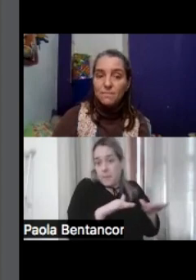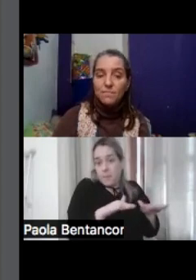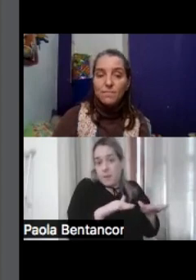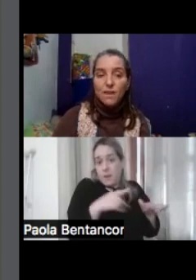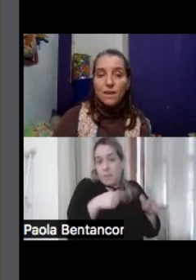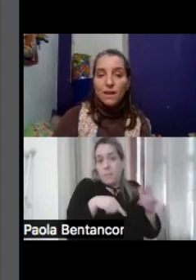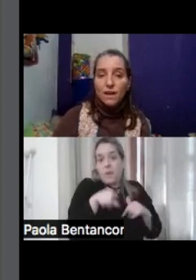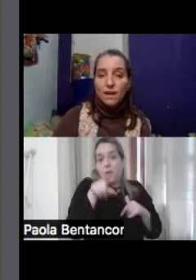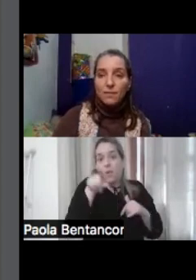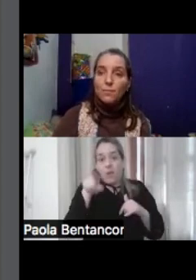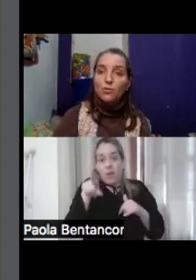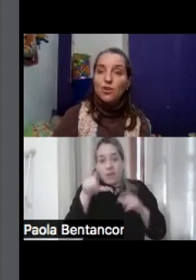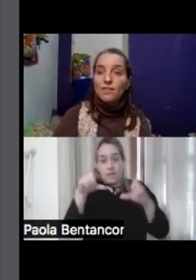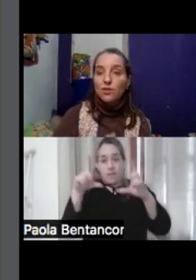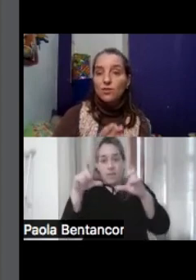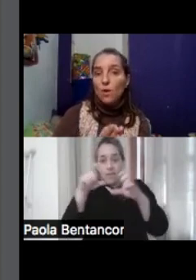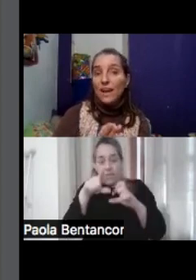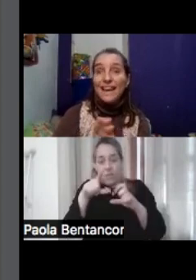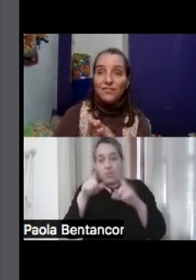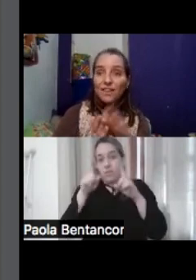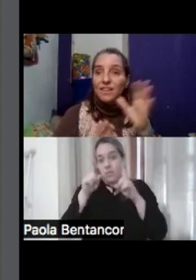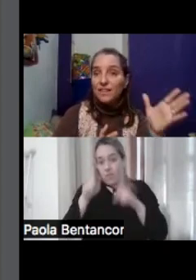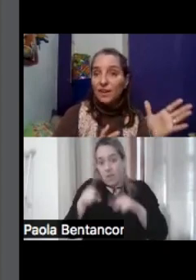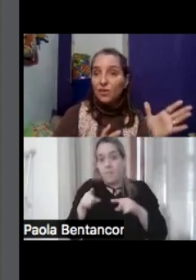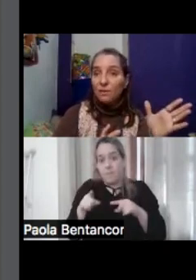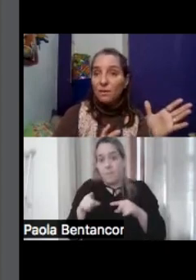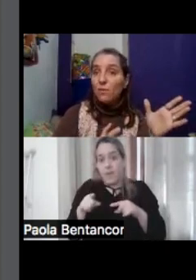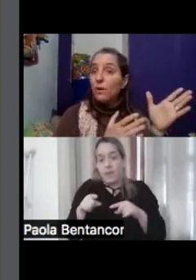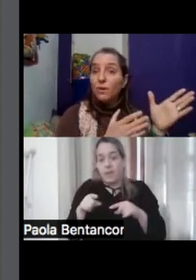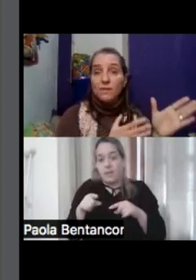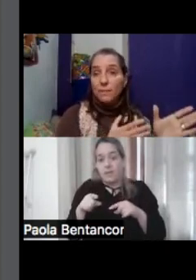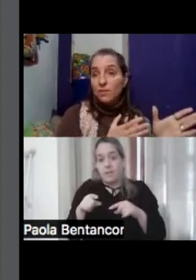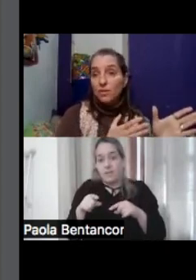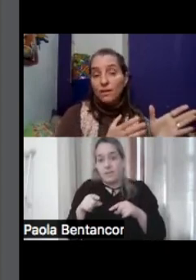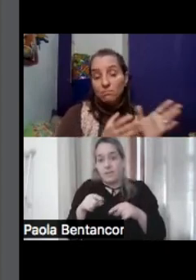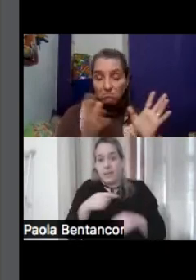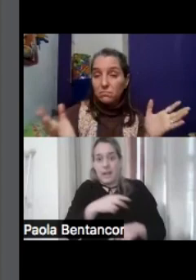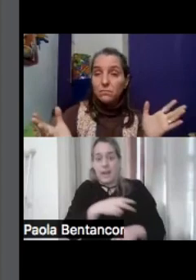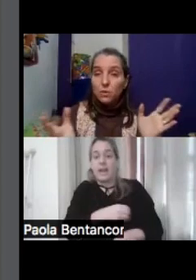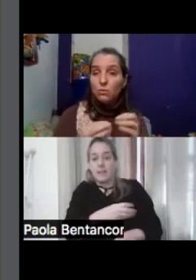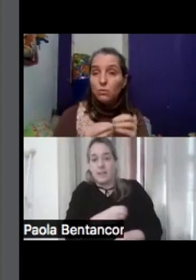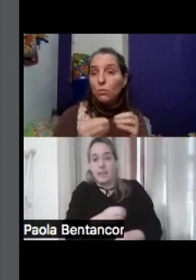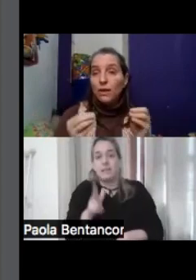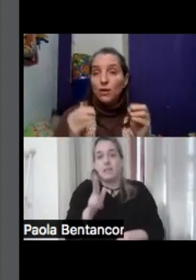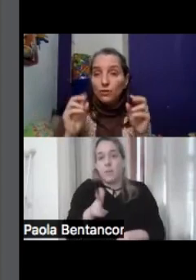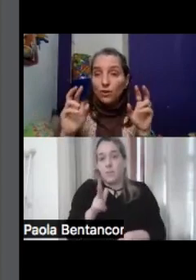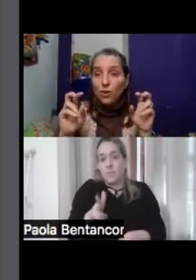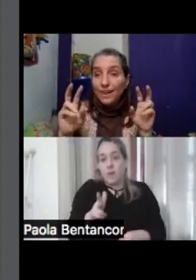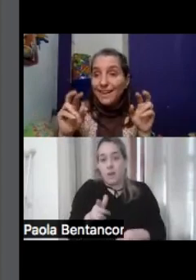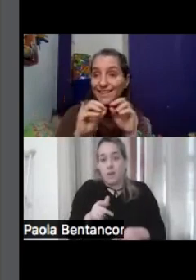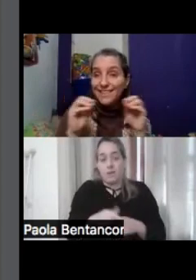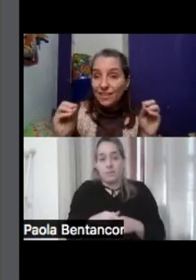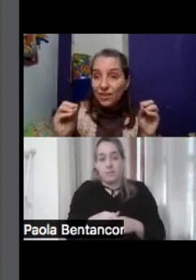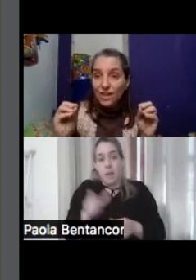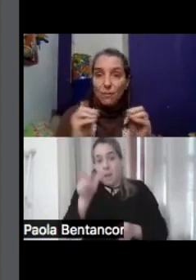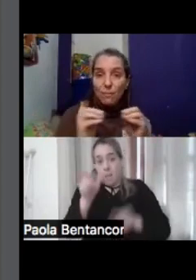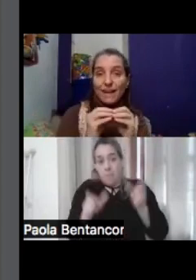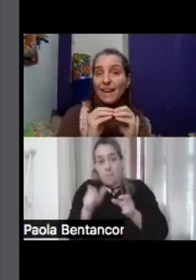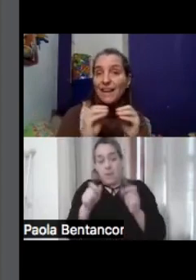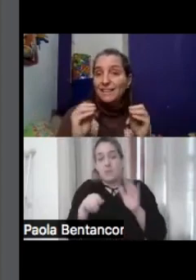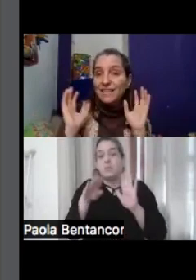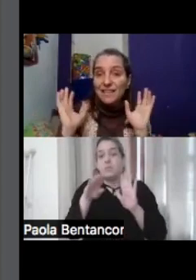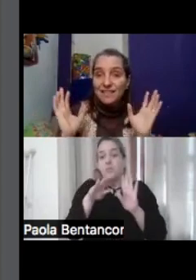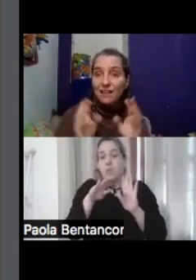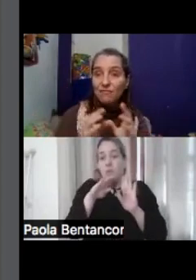humana, ¿sí? En muchos casos, ¿cuál es la diferencia entre lo que vimos? Bueno, esa persona cumple con todos los